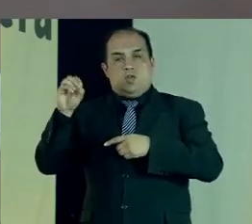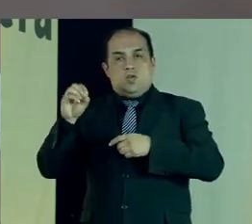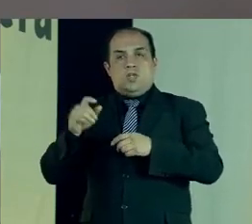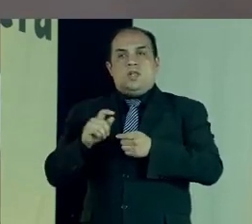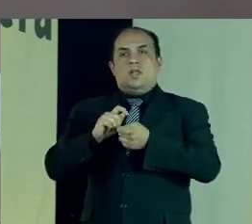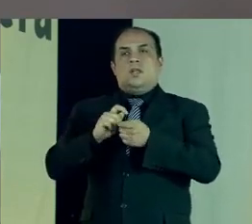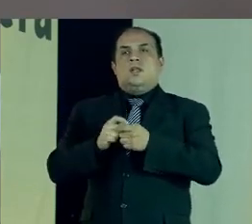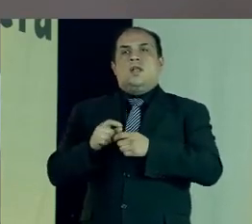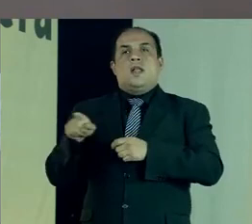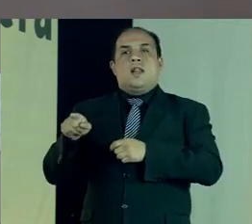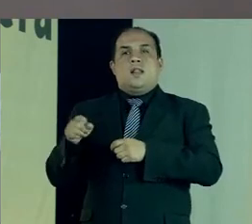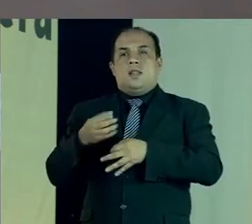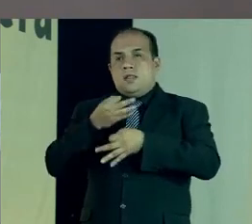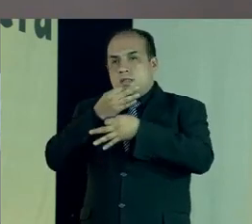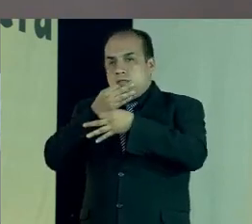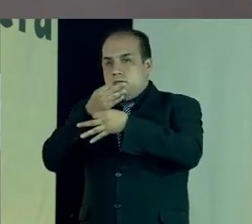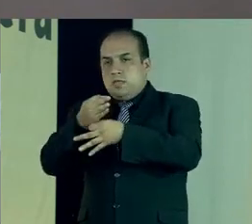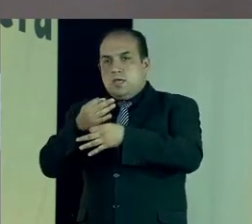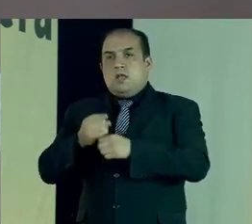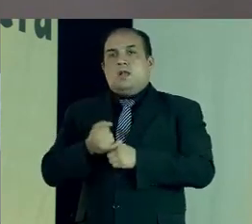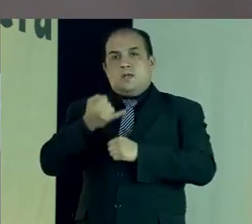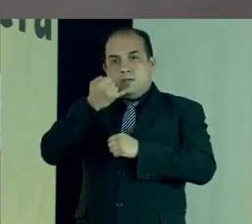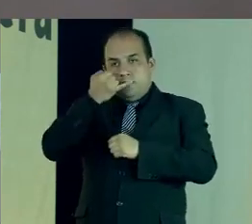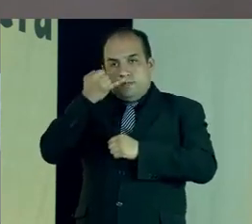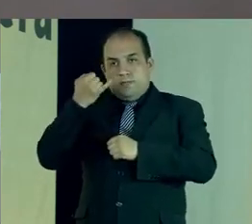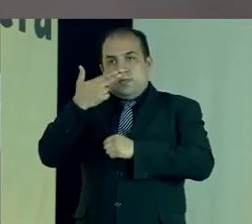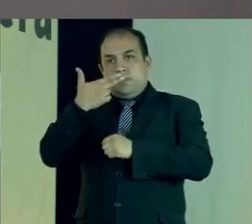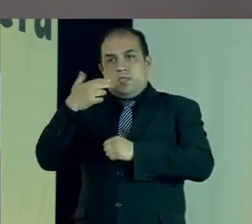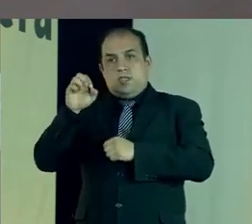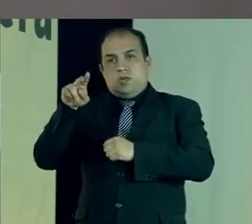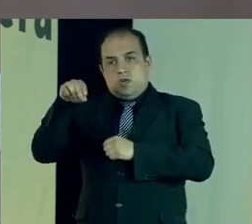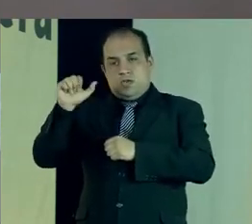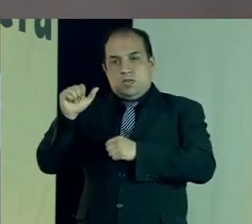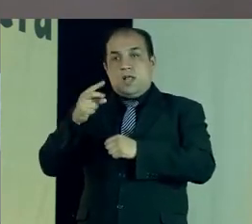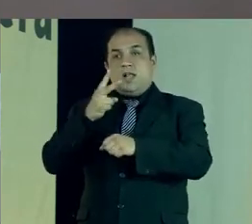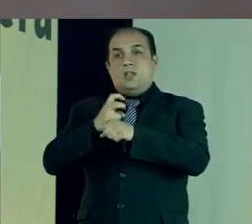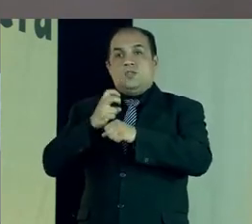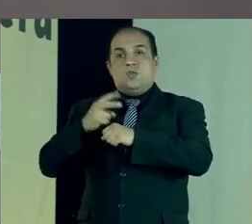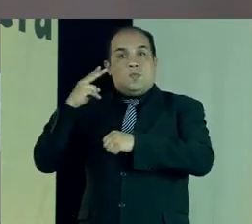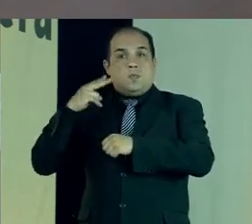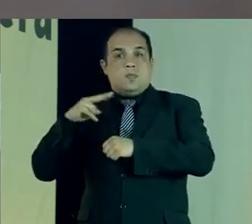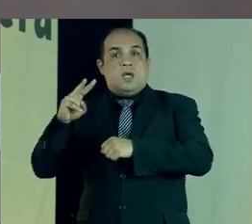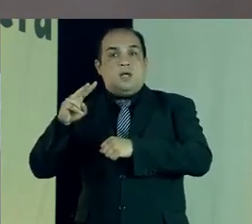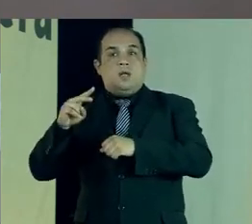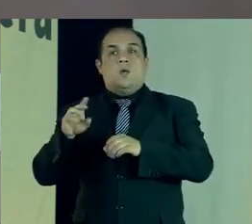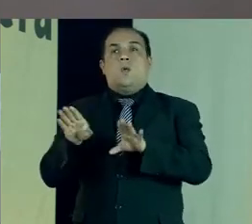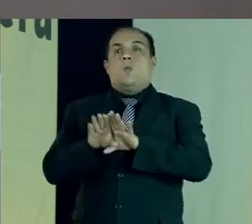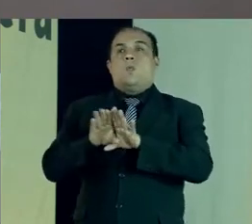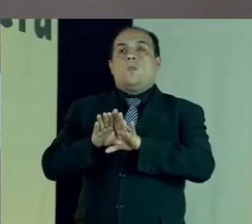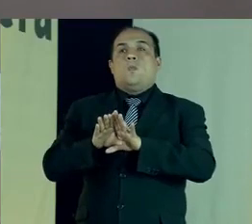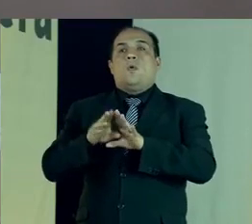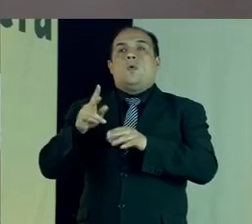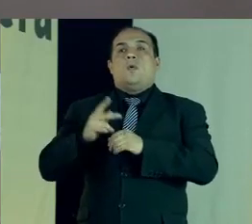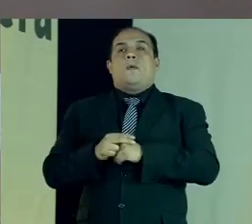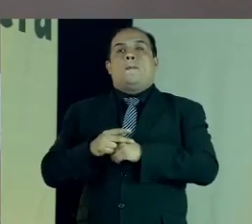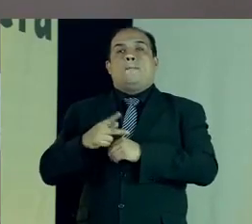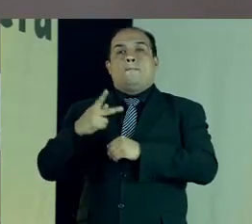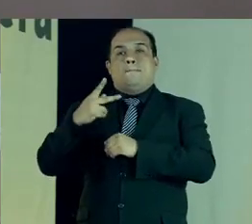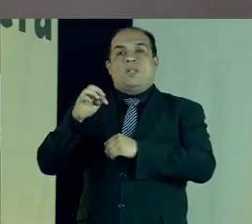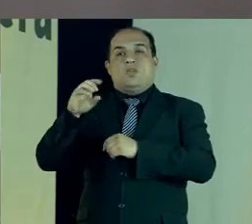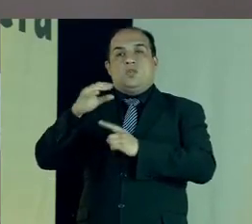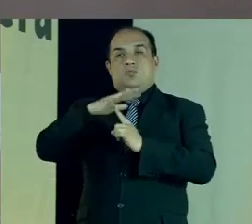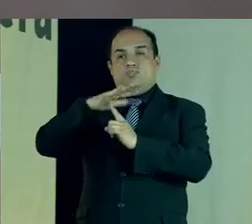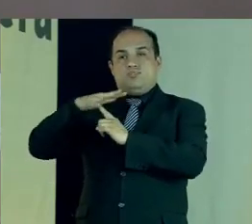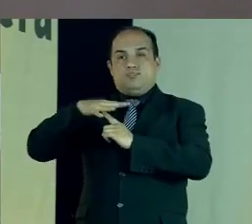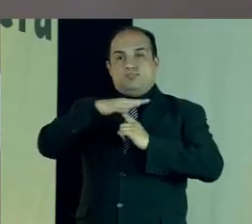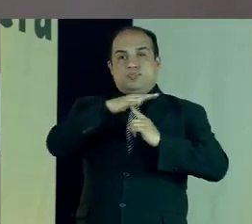en un adicto a la heroína durante su segunda misión como piloto de helicóptero en la guerra de